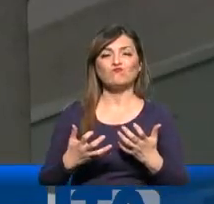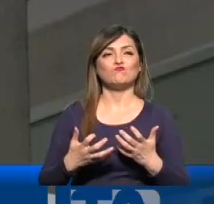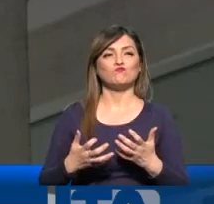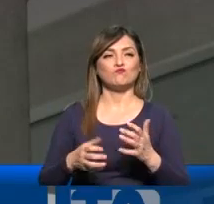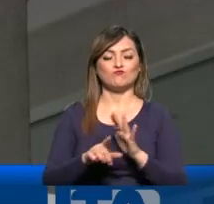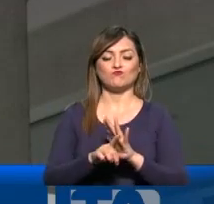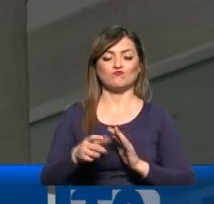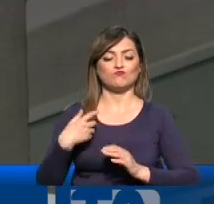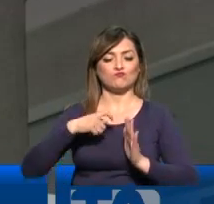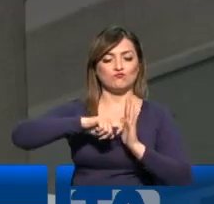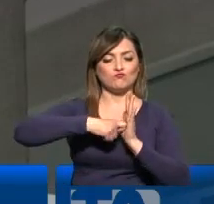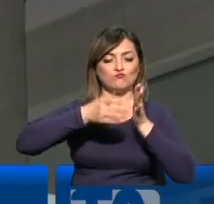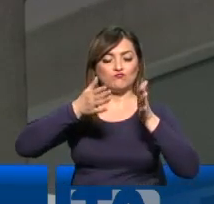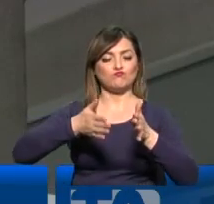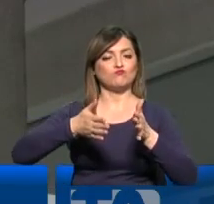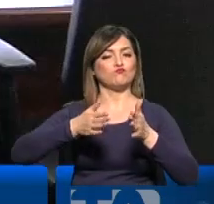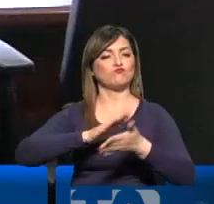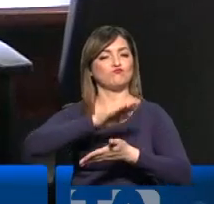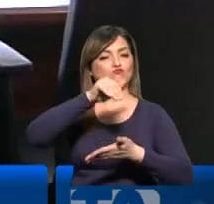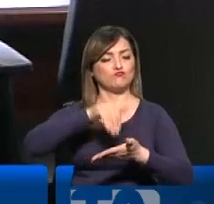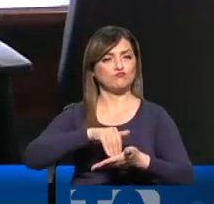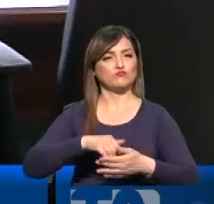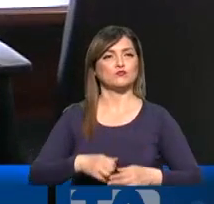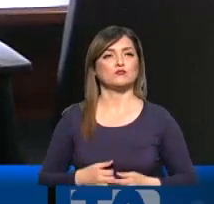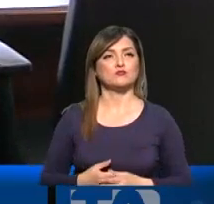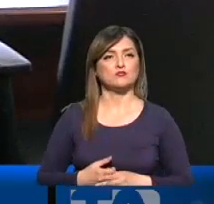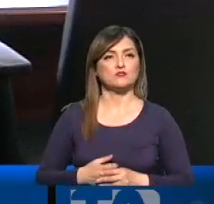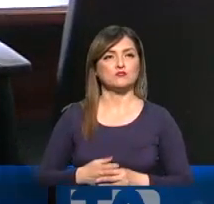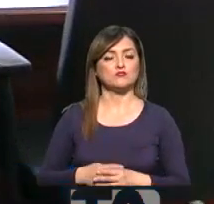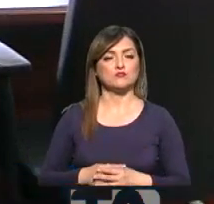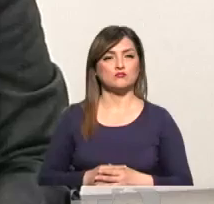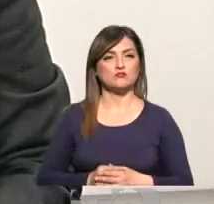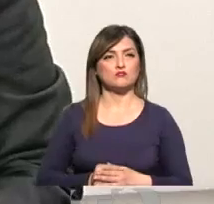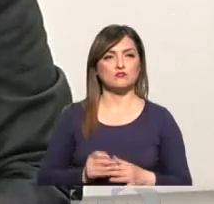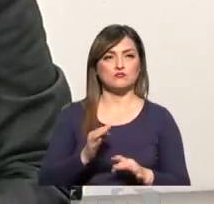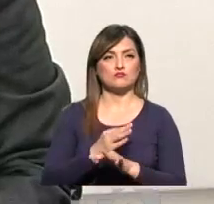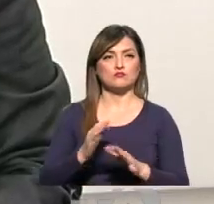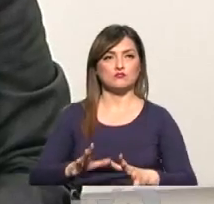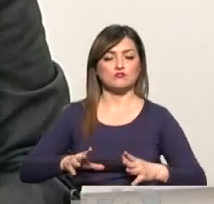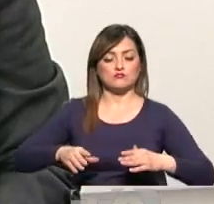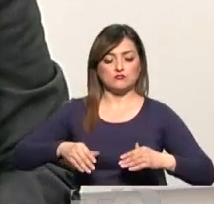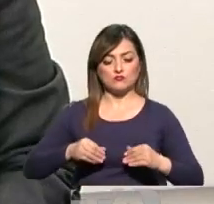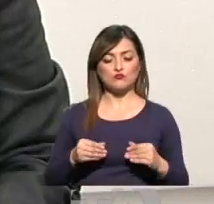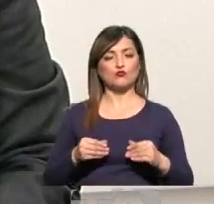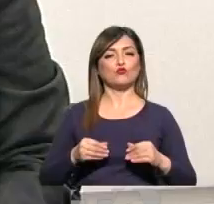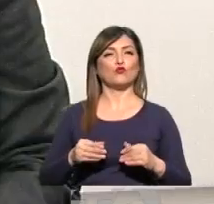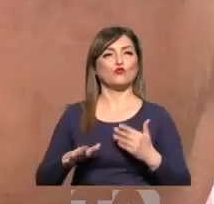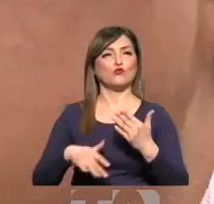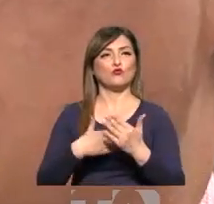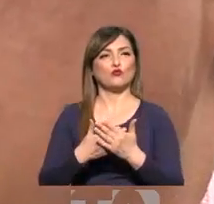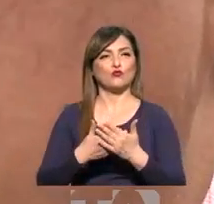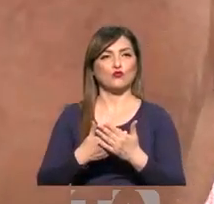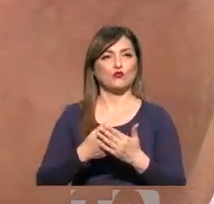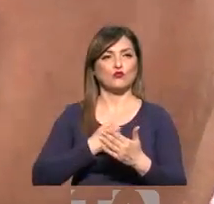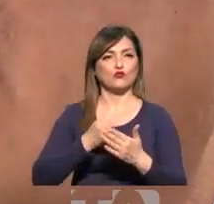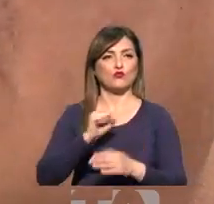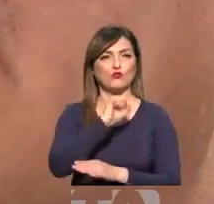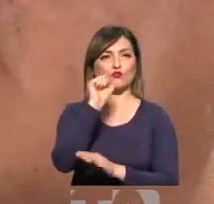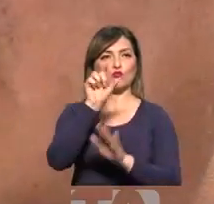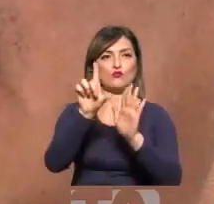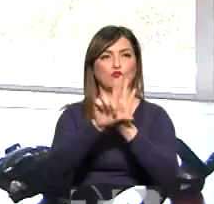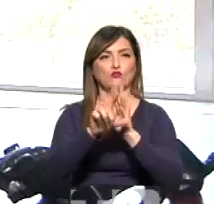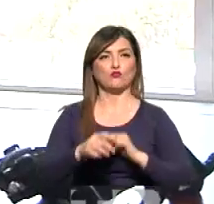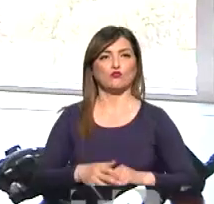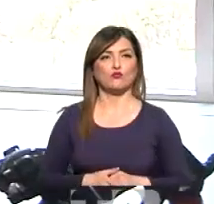en el cargo de Contralor Subrogante. Dice que asumió sus funciones y está actuando con todas sus facultades y que